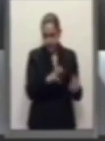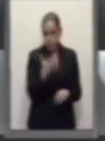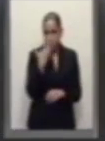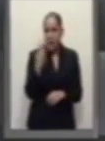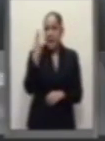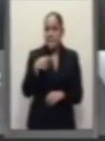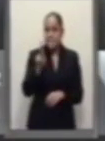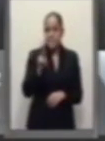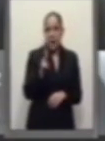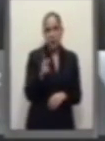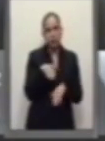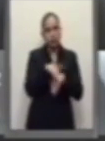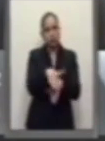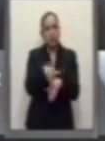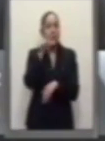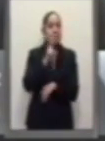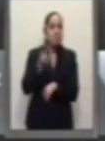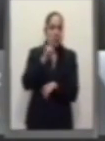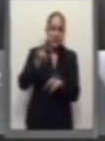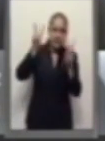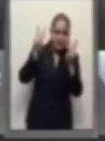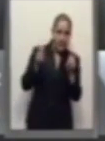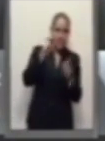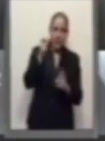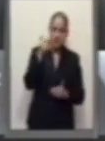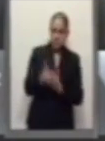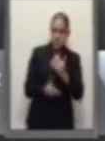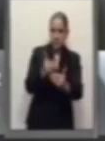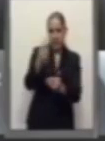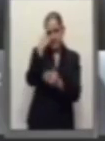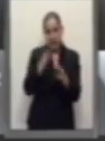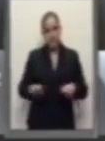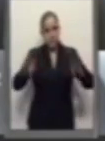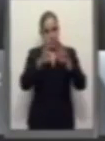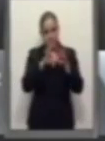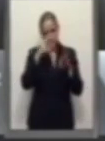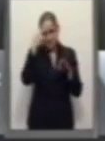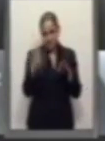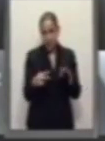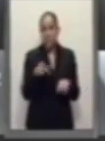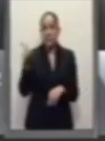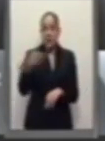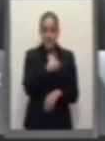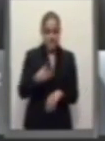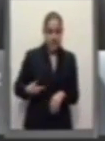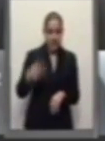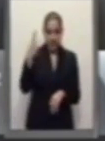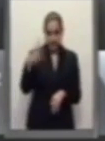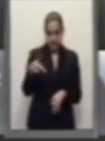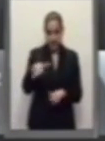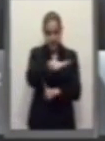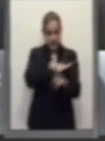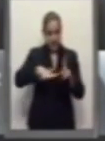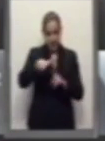del avance de las mujeres en este país. El presidente de la Sala Regional de Veracruz, del